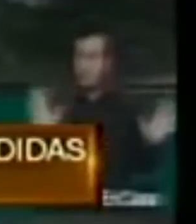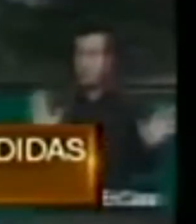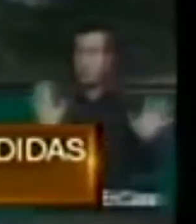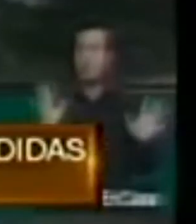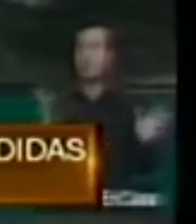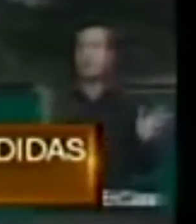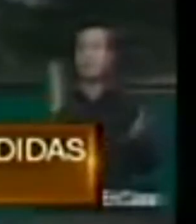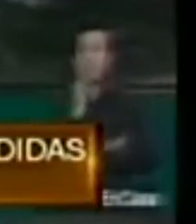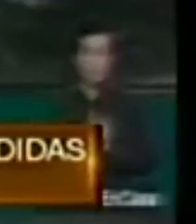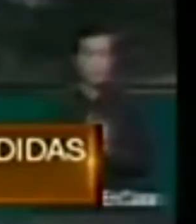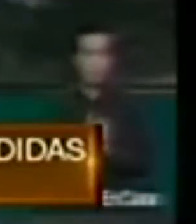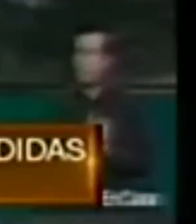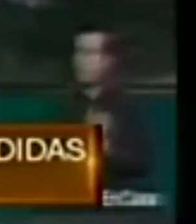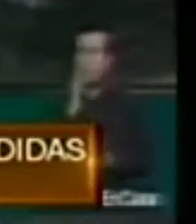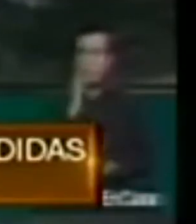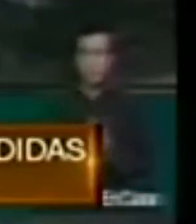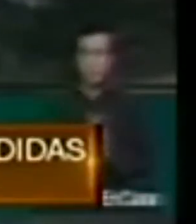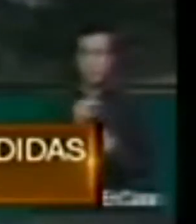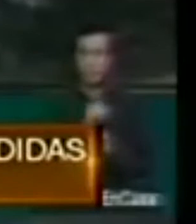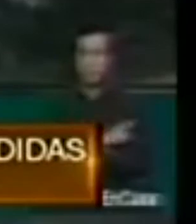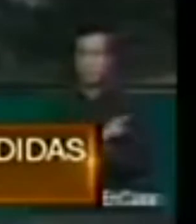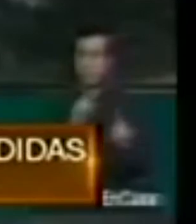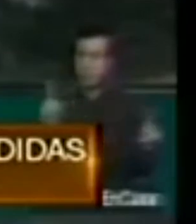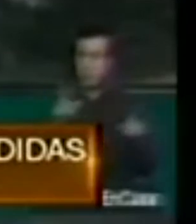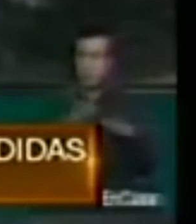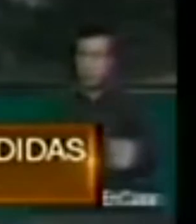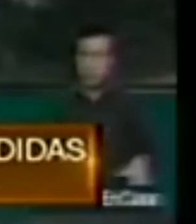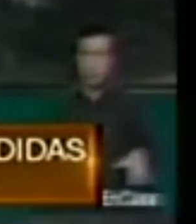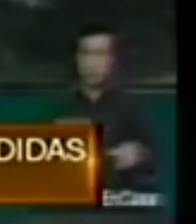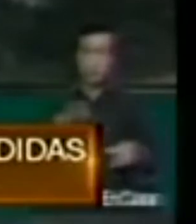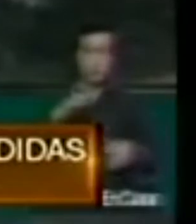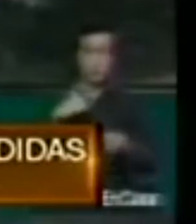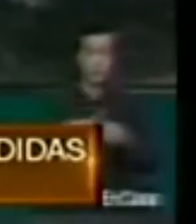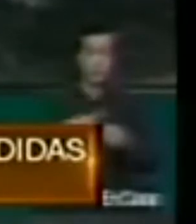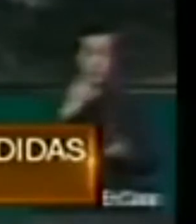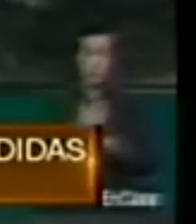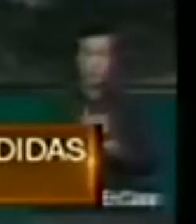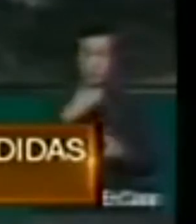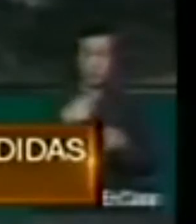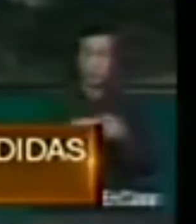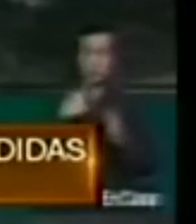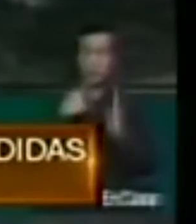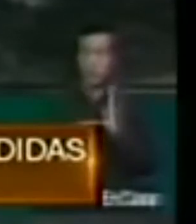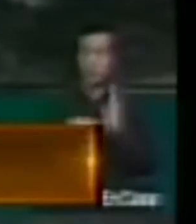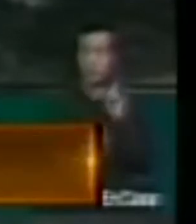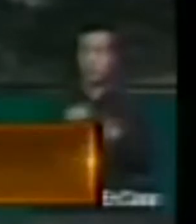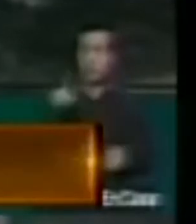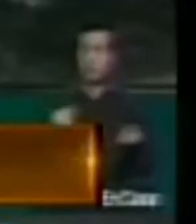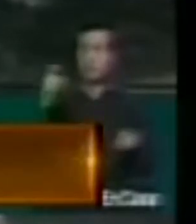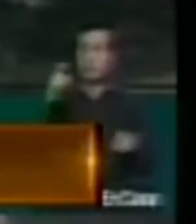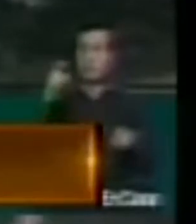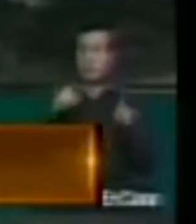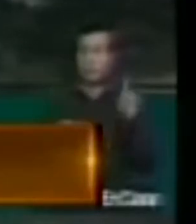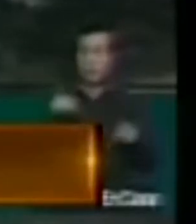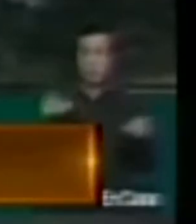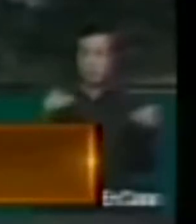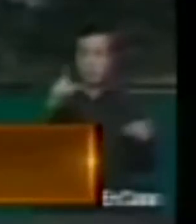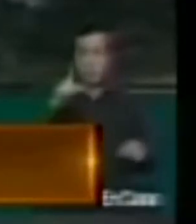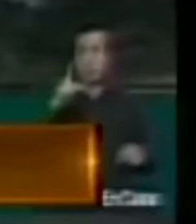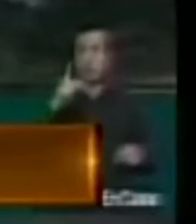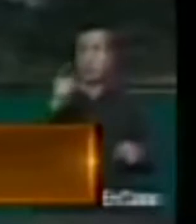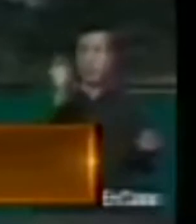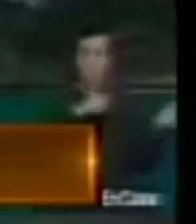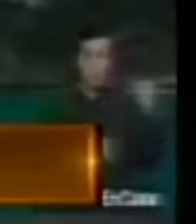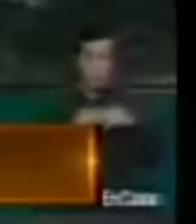¿Por qué no se puede parar el transporte interno de las ciudades? Porque aquí en Quito, por ejemplo, necesitamos que quienes proveen de